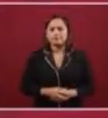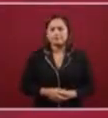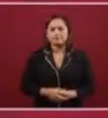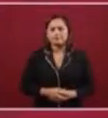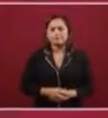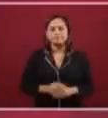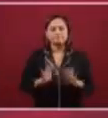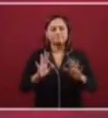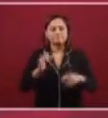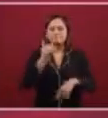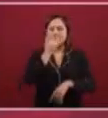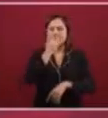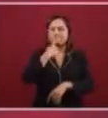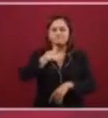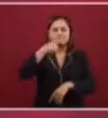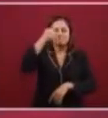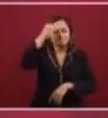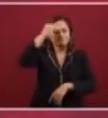Se me pasó,